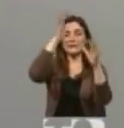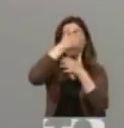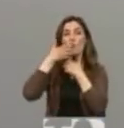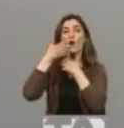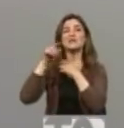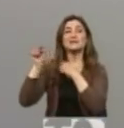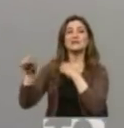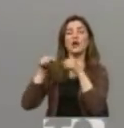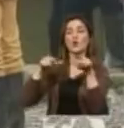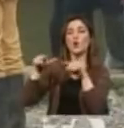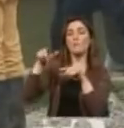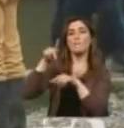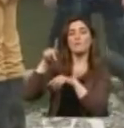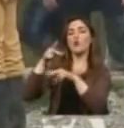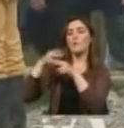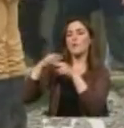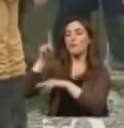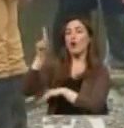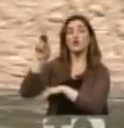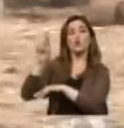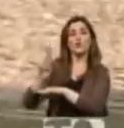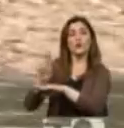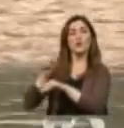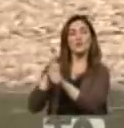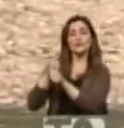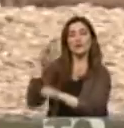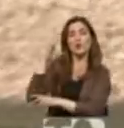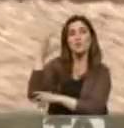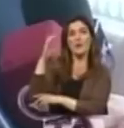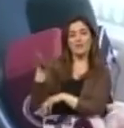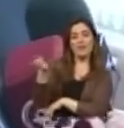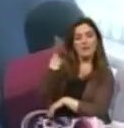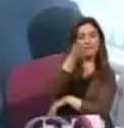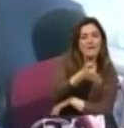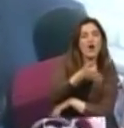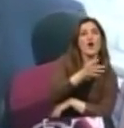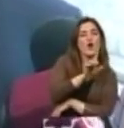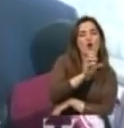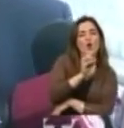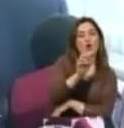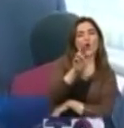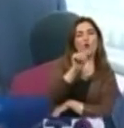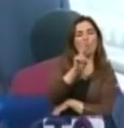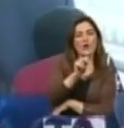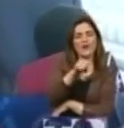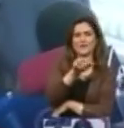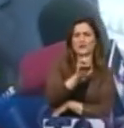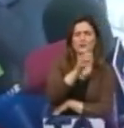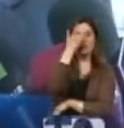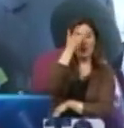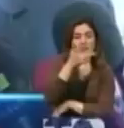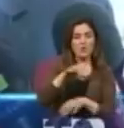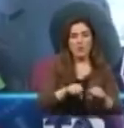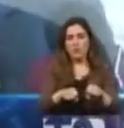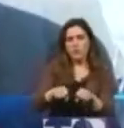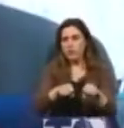la población de Puerto Rico, del lado colombiano, frente a San Lorenzo. Estamos por sentado porque ellos se desplazaron a Colombia, a la